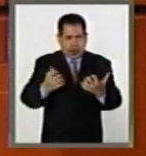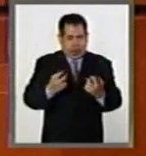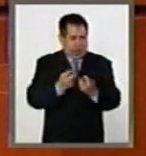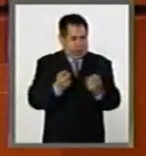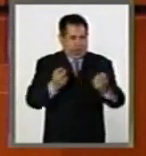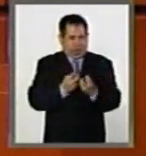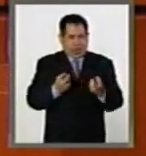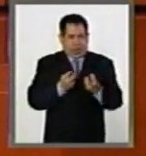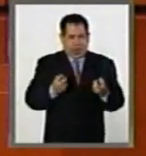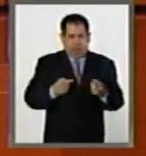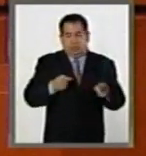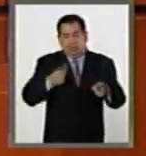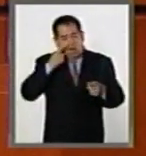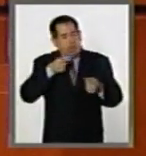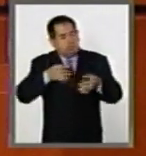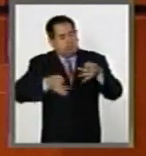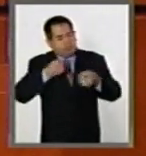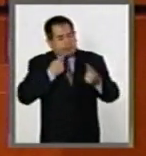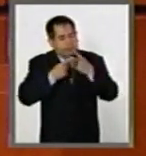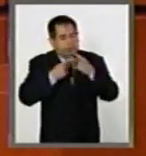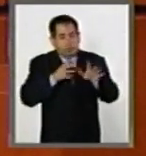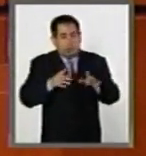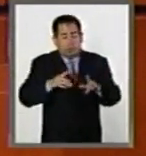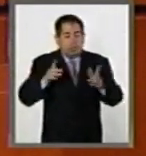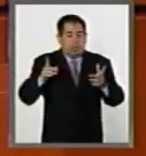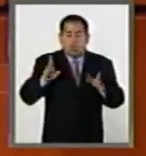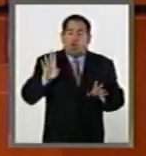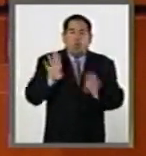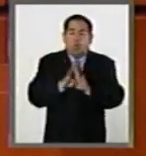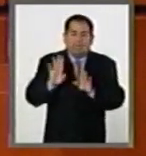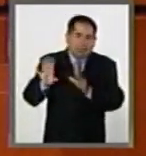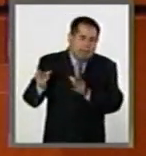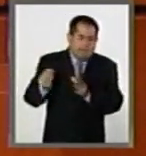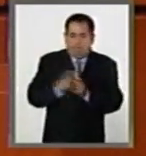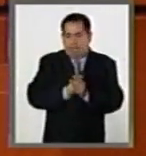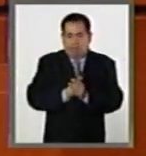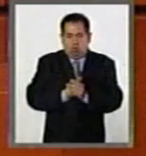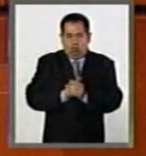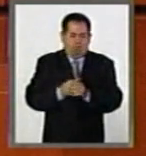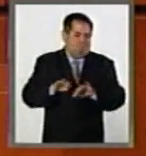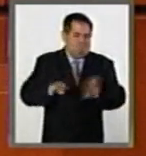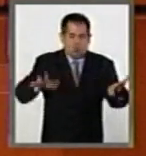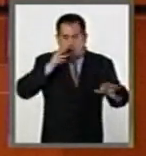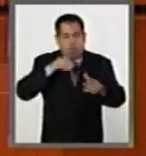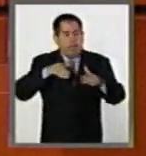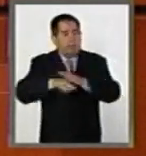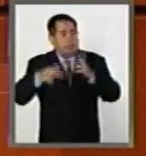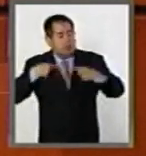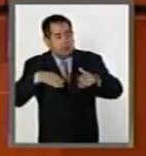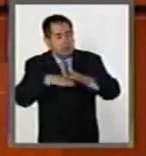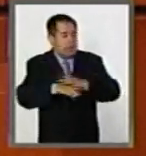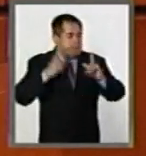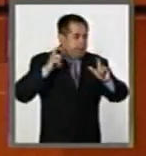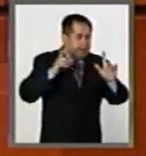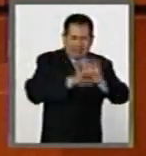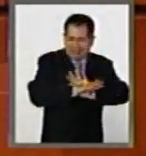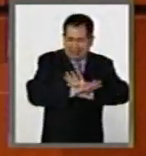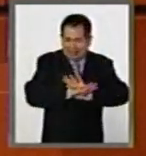lleve el proceso oral, estos deben ser claramente privados y no podrán tener acceso al